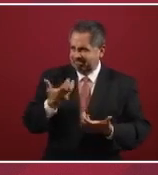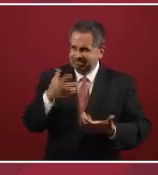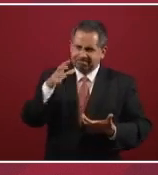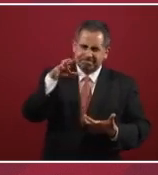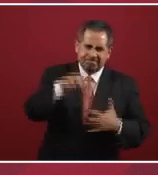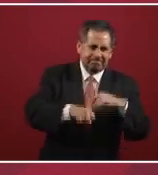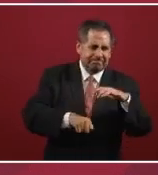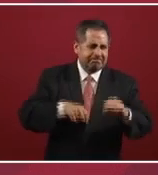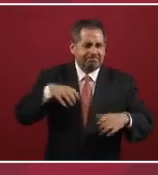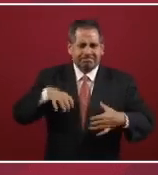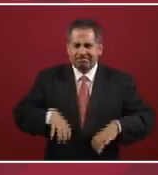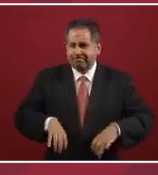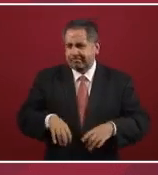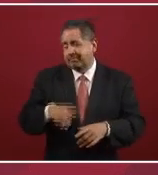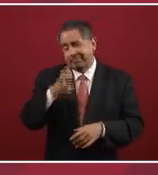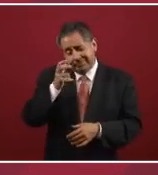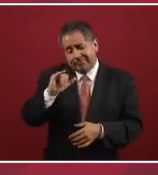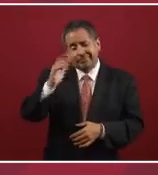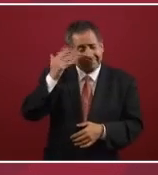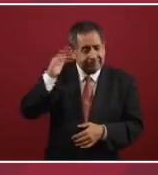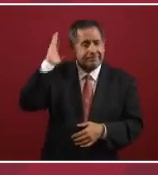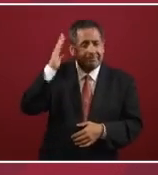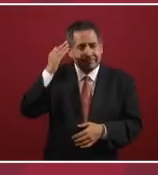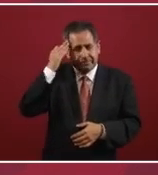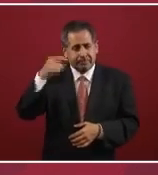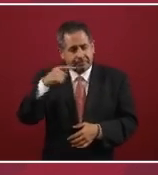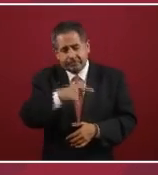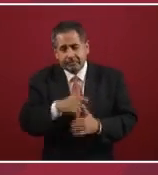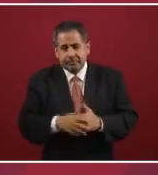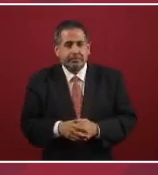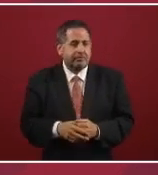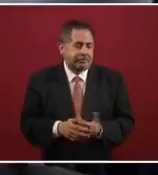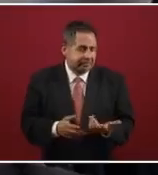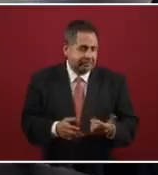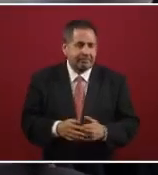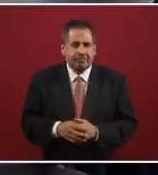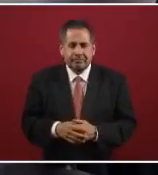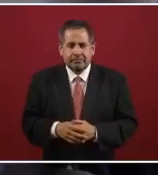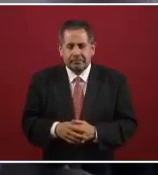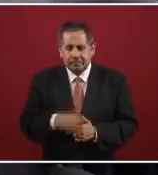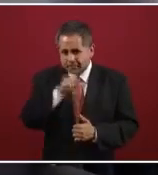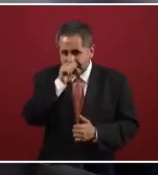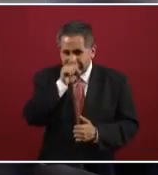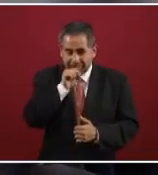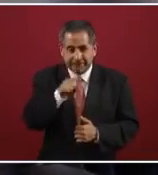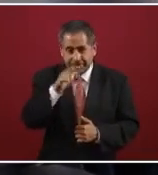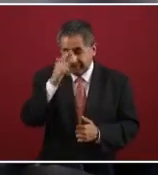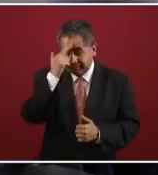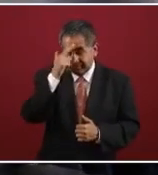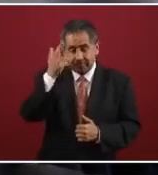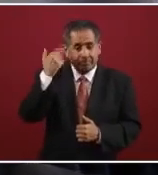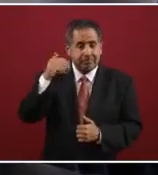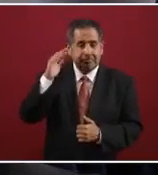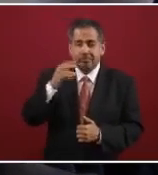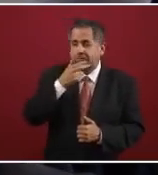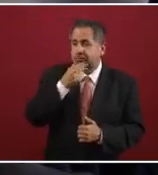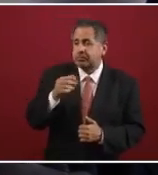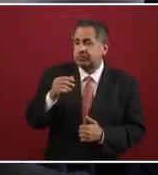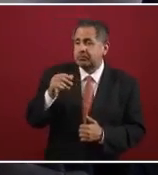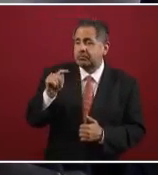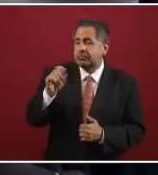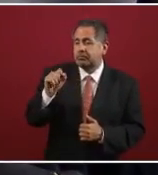así era pues cuál es de lo que decía el alazán tostado